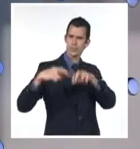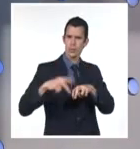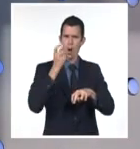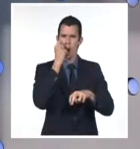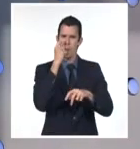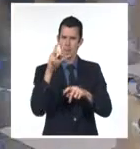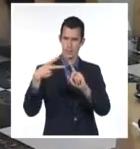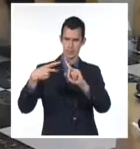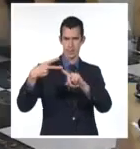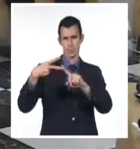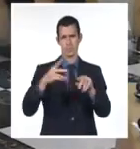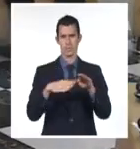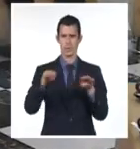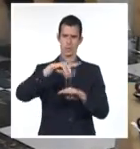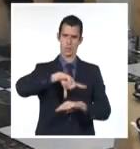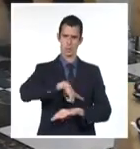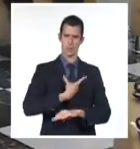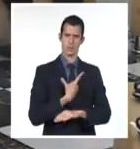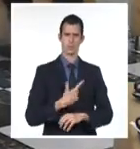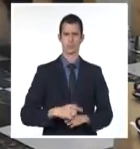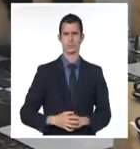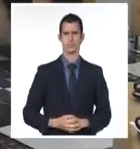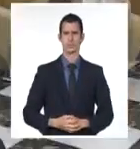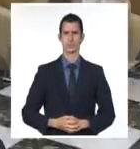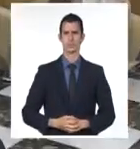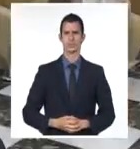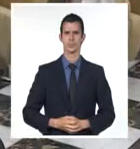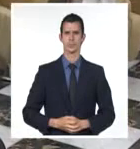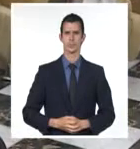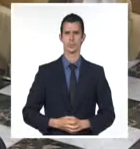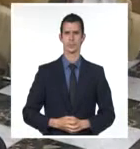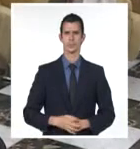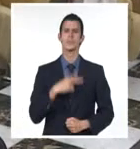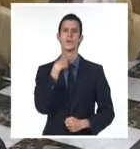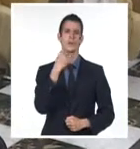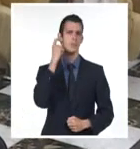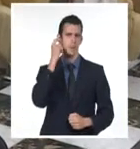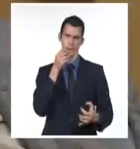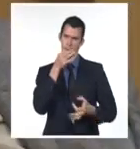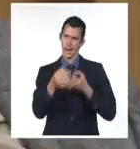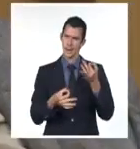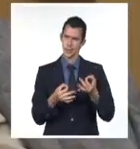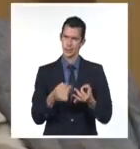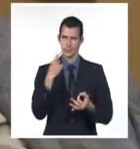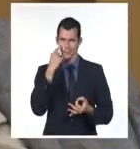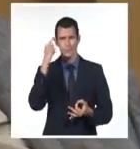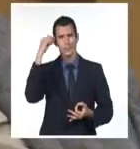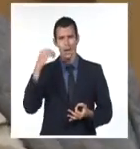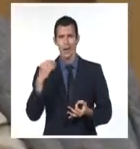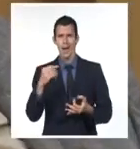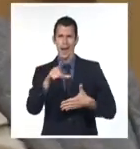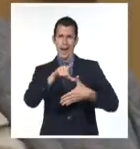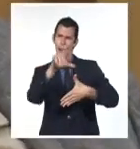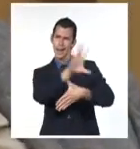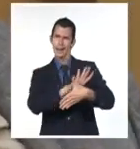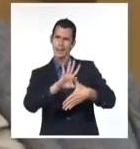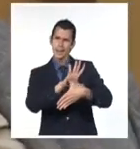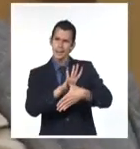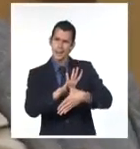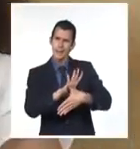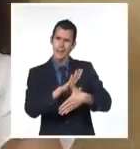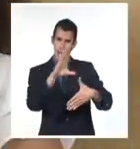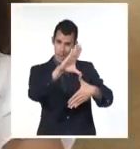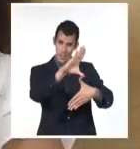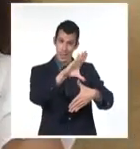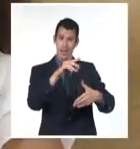León Jacomino. Retomar acciones para promover y defender los valores culturales de los pueblos de América Latina y el Caribe